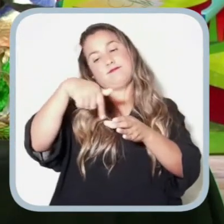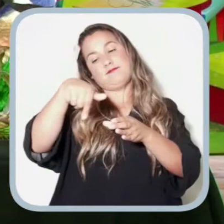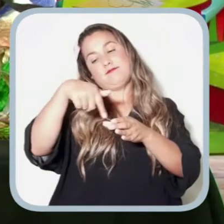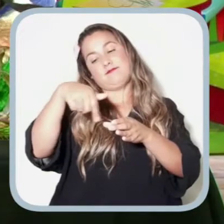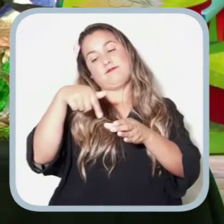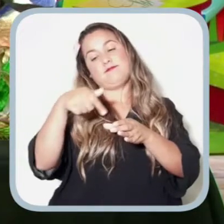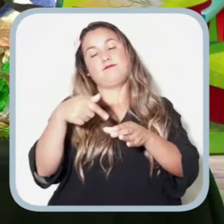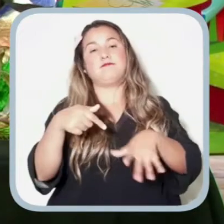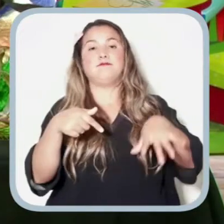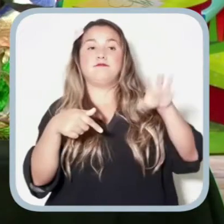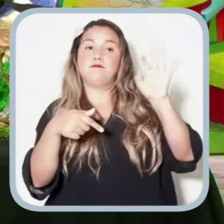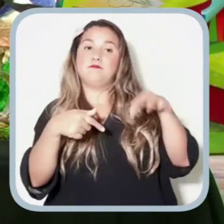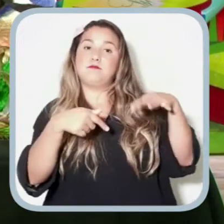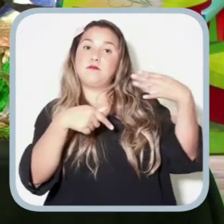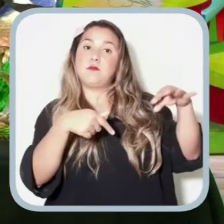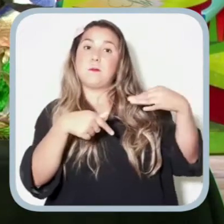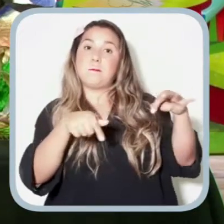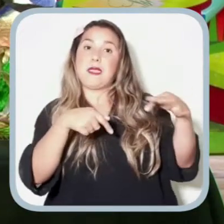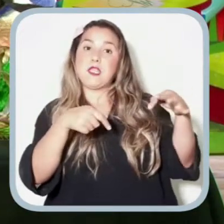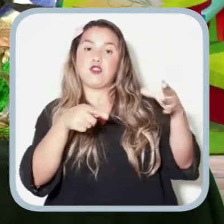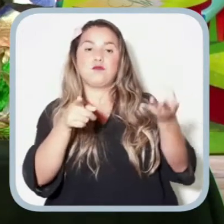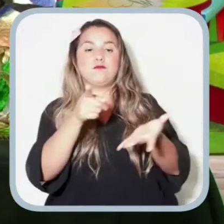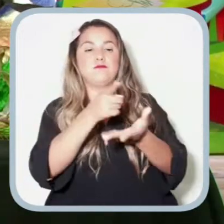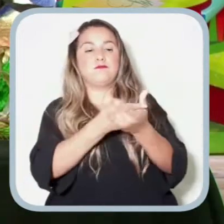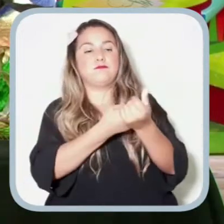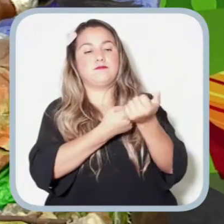un pañito siempre a mano